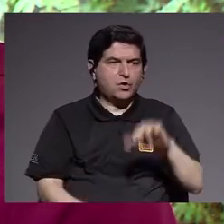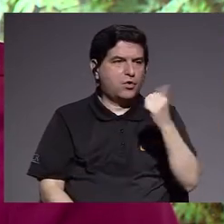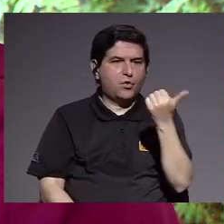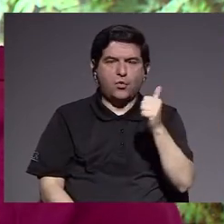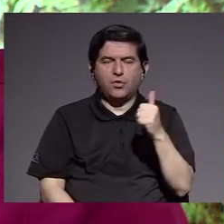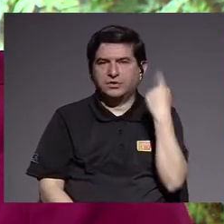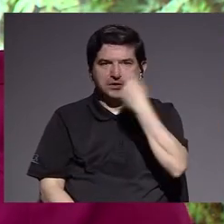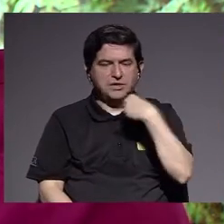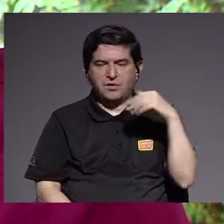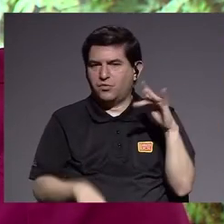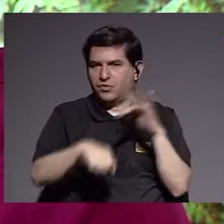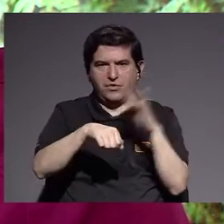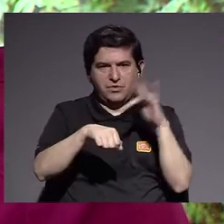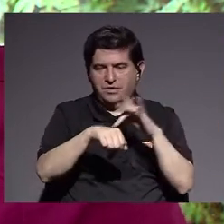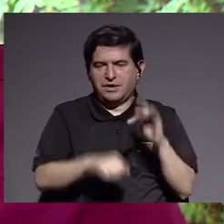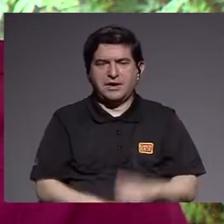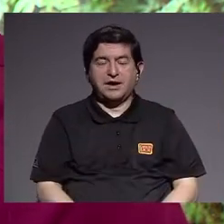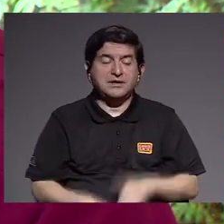revisando